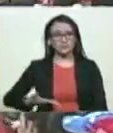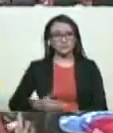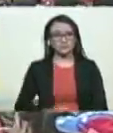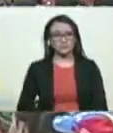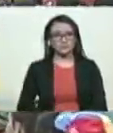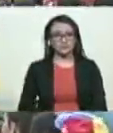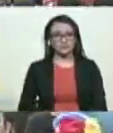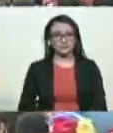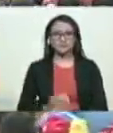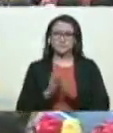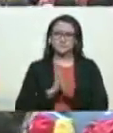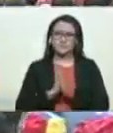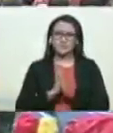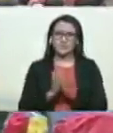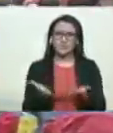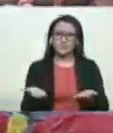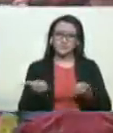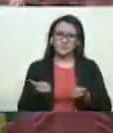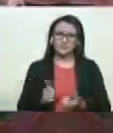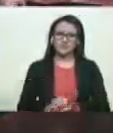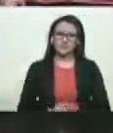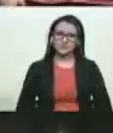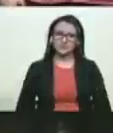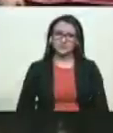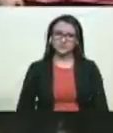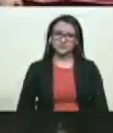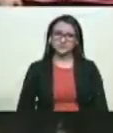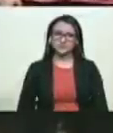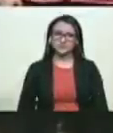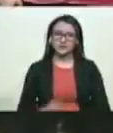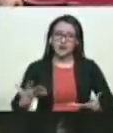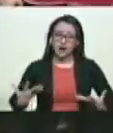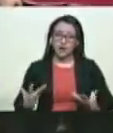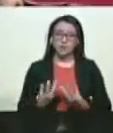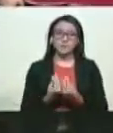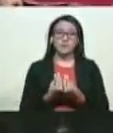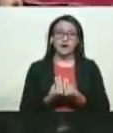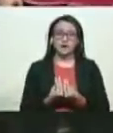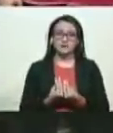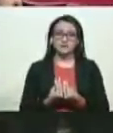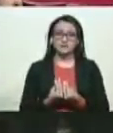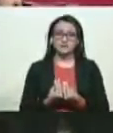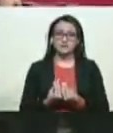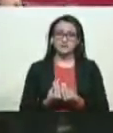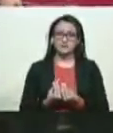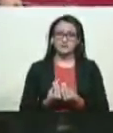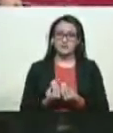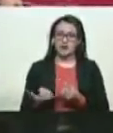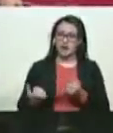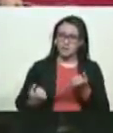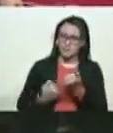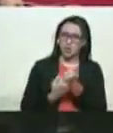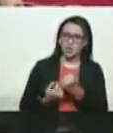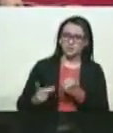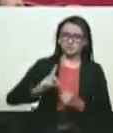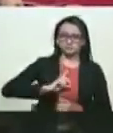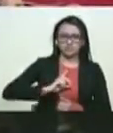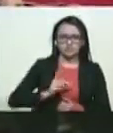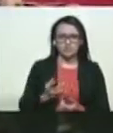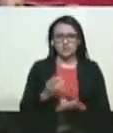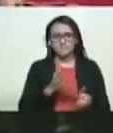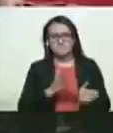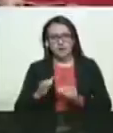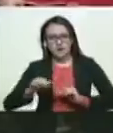yo les pido tienes compañía en estos planes yo les pido